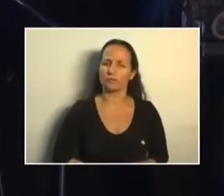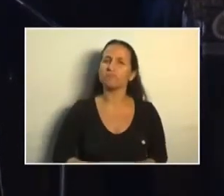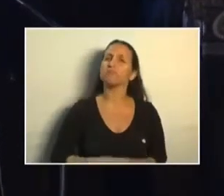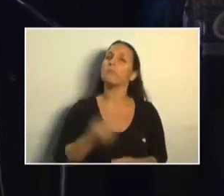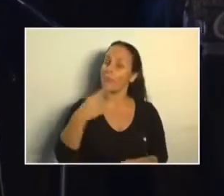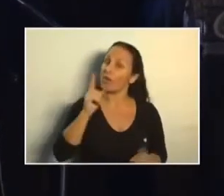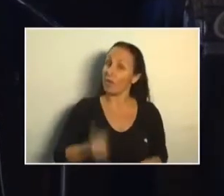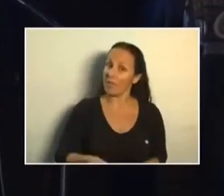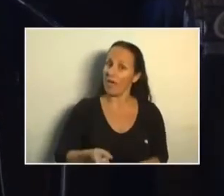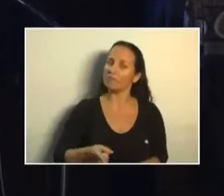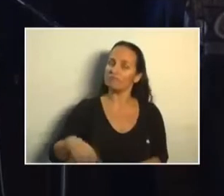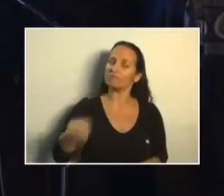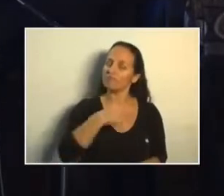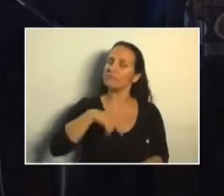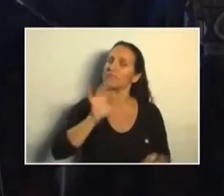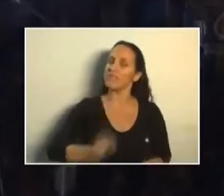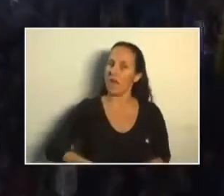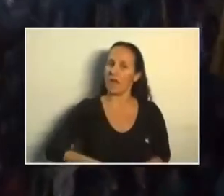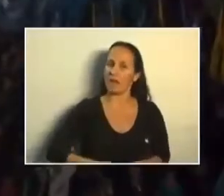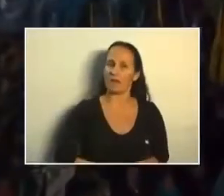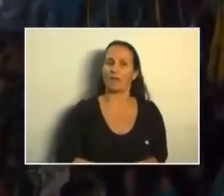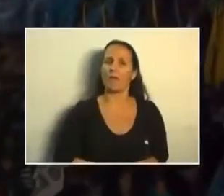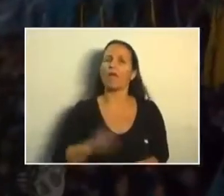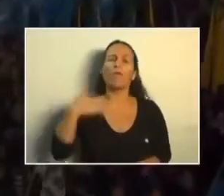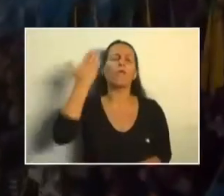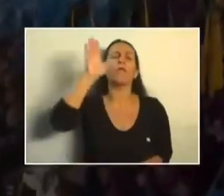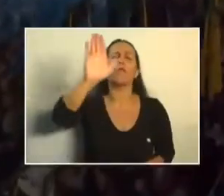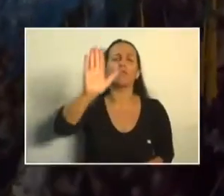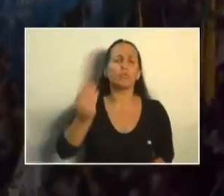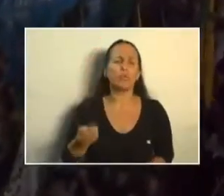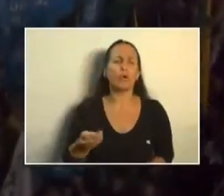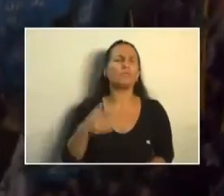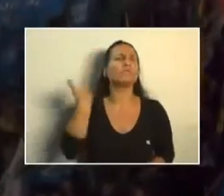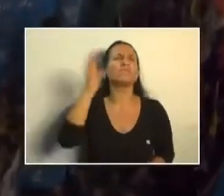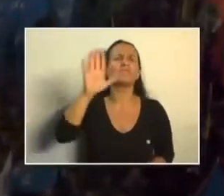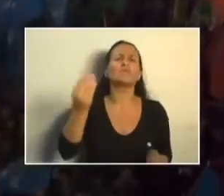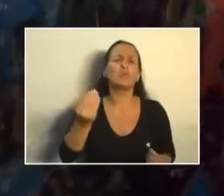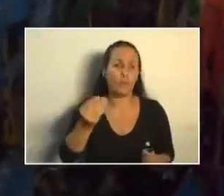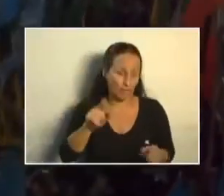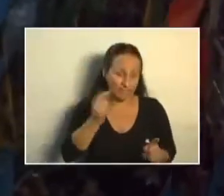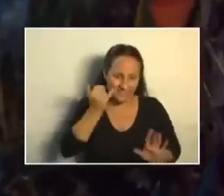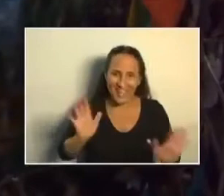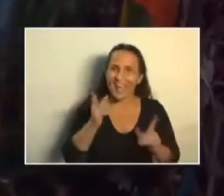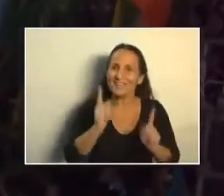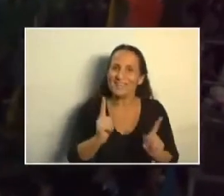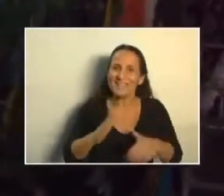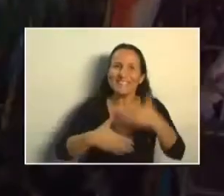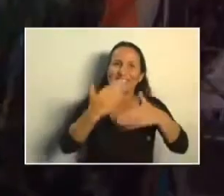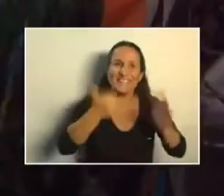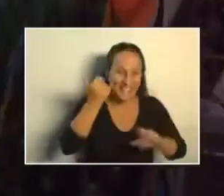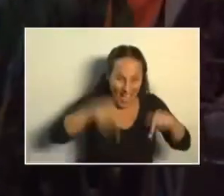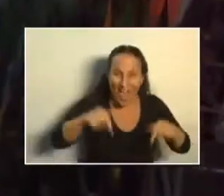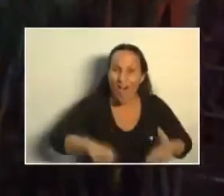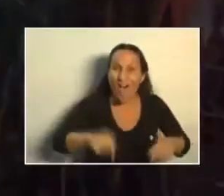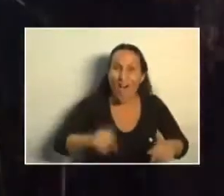pero también saber que el futuro vino a quedarse y hoy está